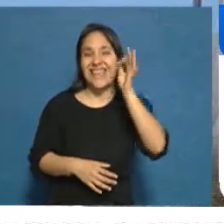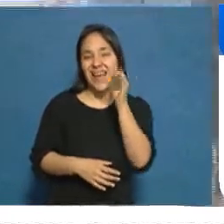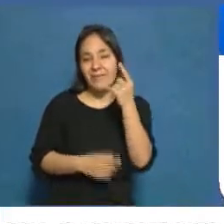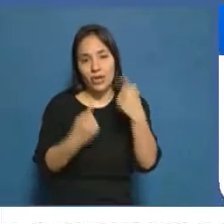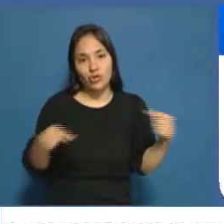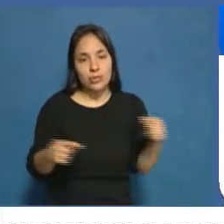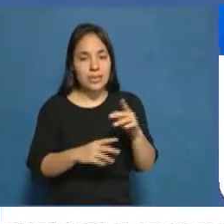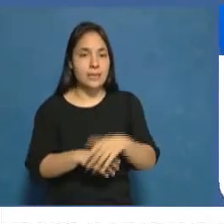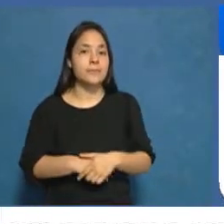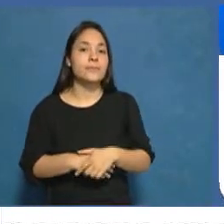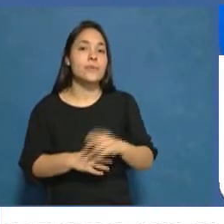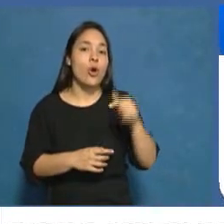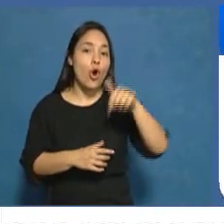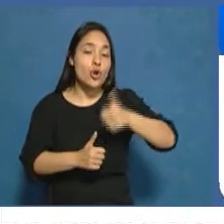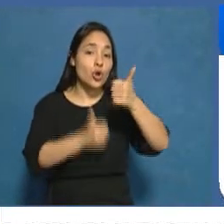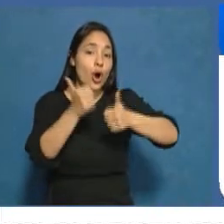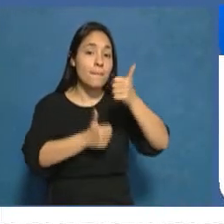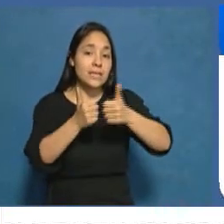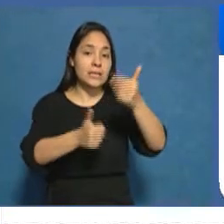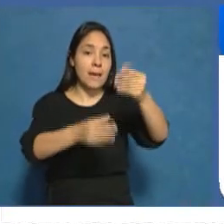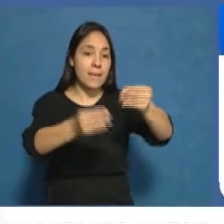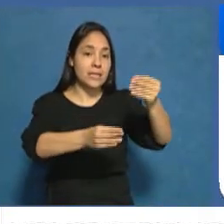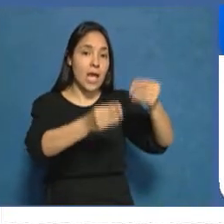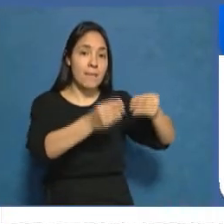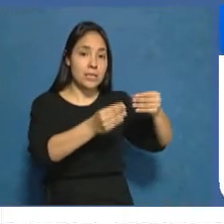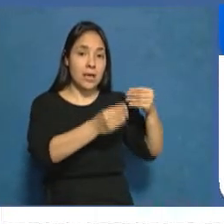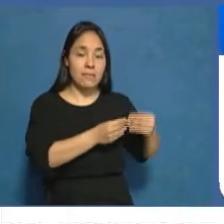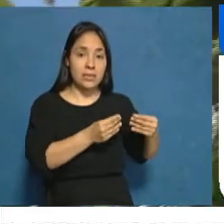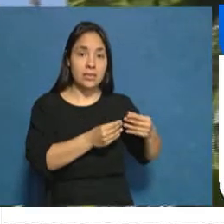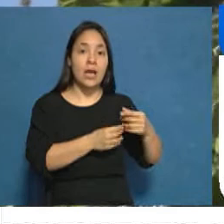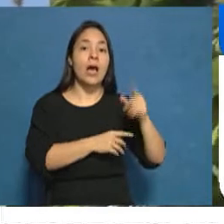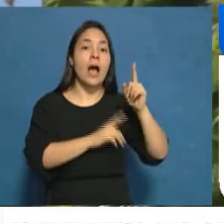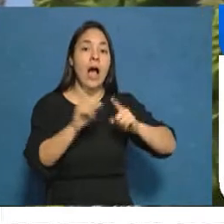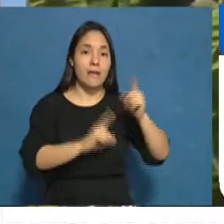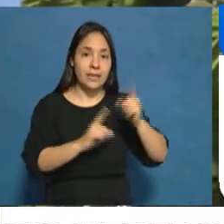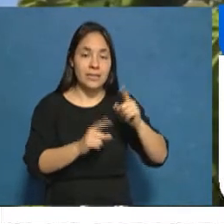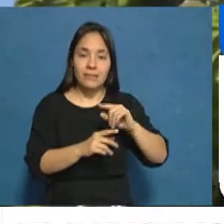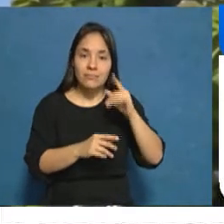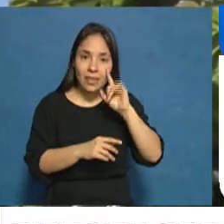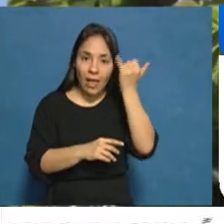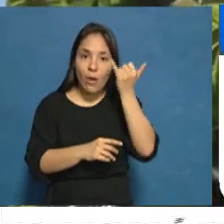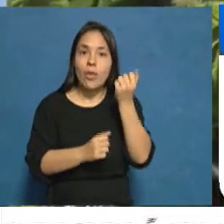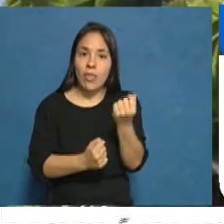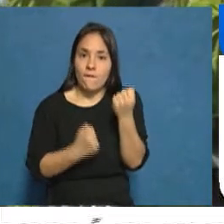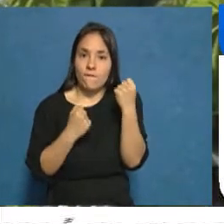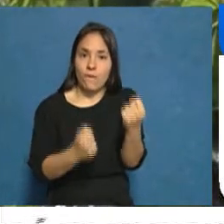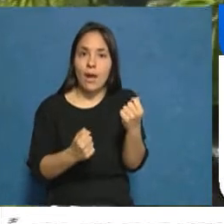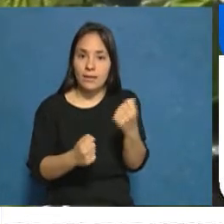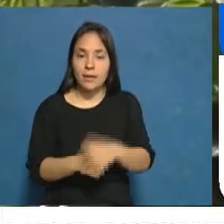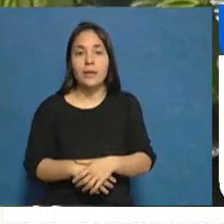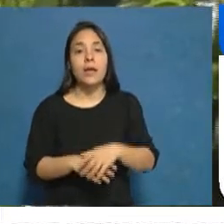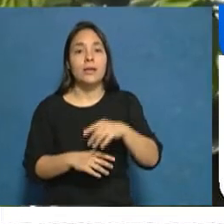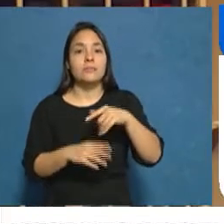por hoy la competencia entre los proveedores muchas veces es bastante, bastante marcada y cada vez